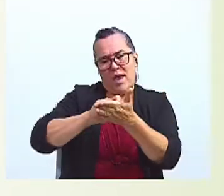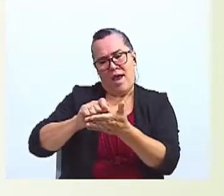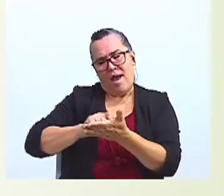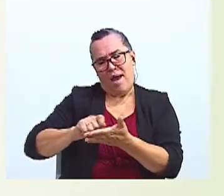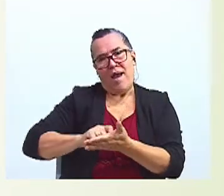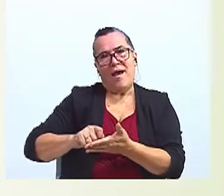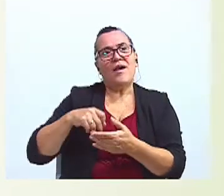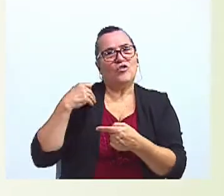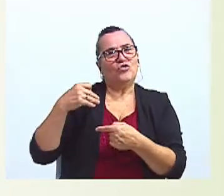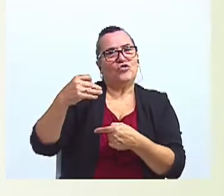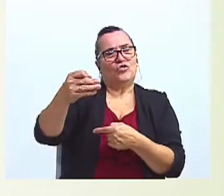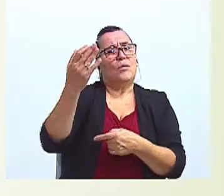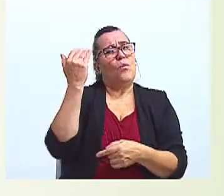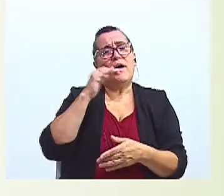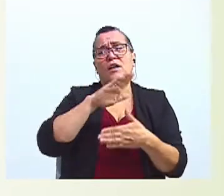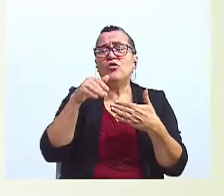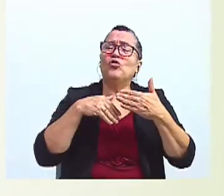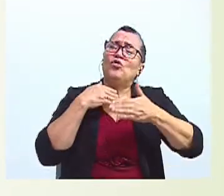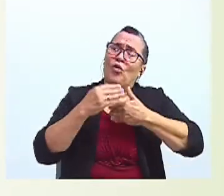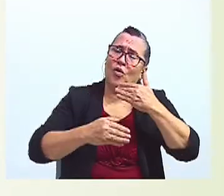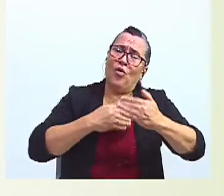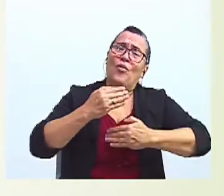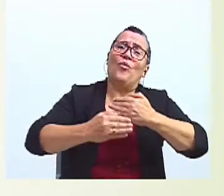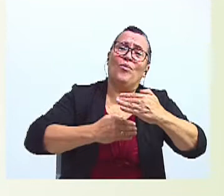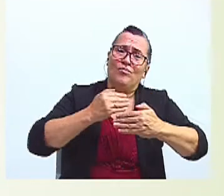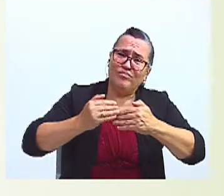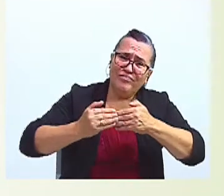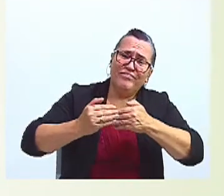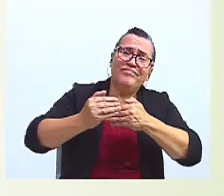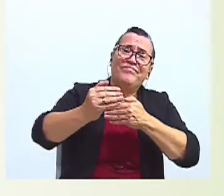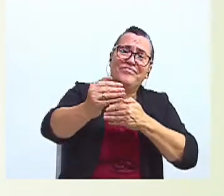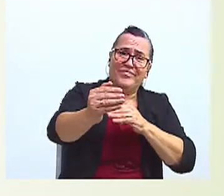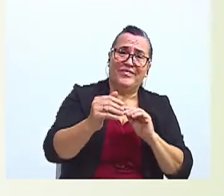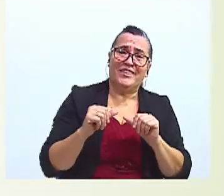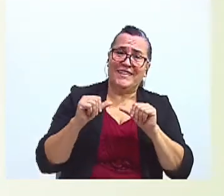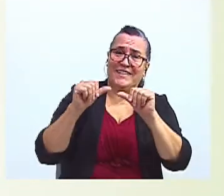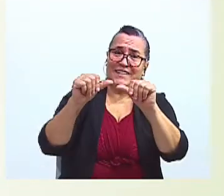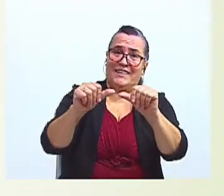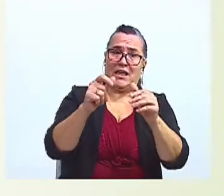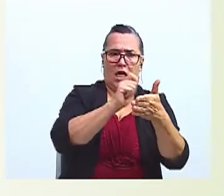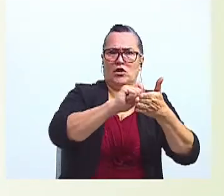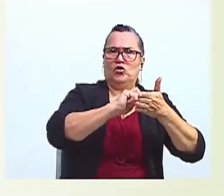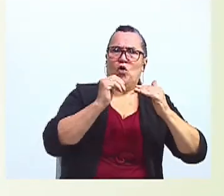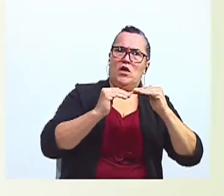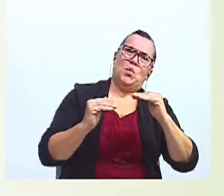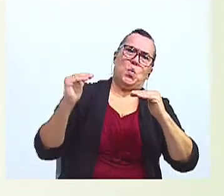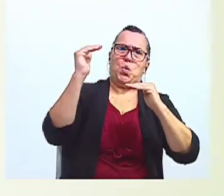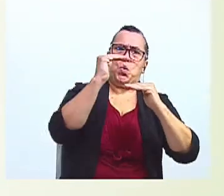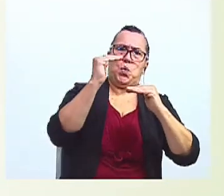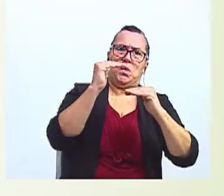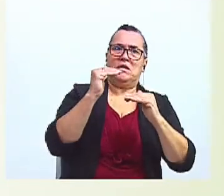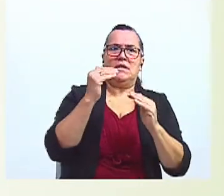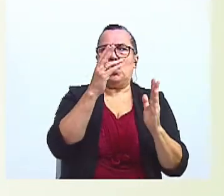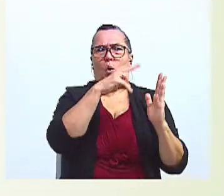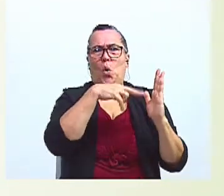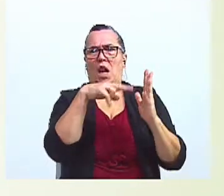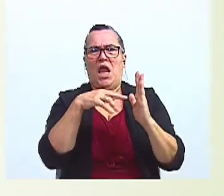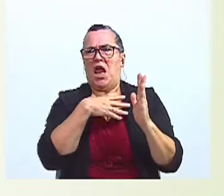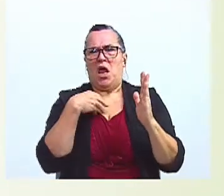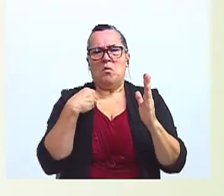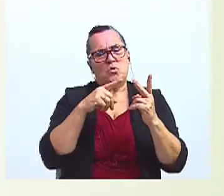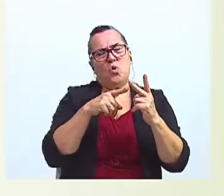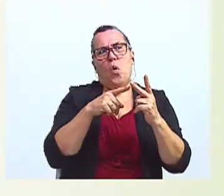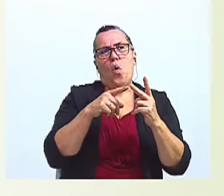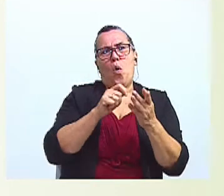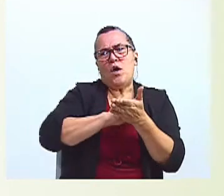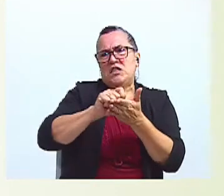cotidiana, porque todo es un proceso. No podemos ser escritores avanzados si no leemos o no tendemos